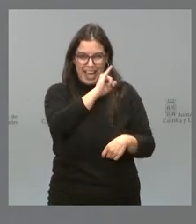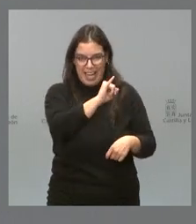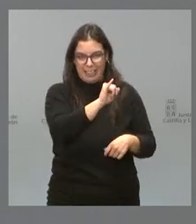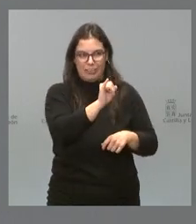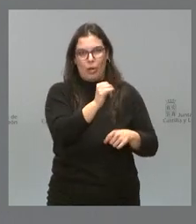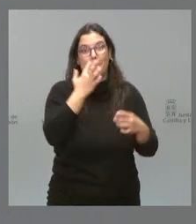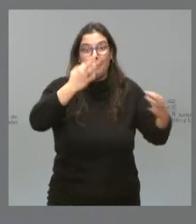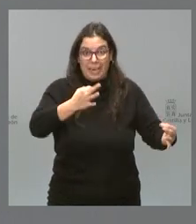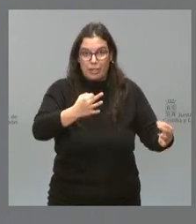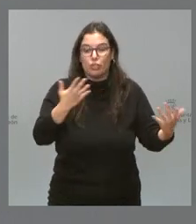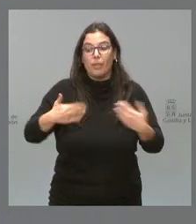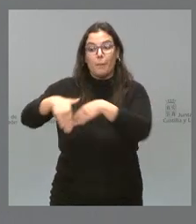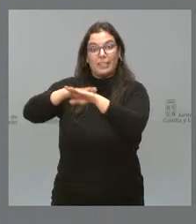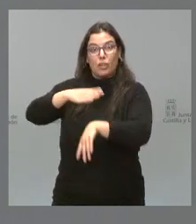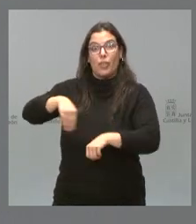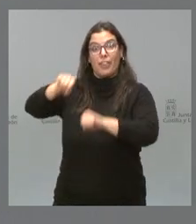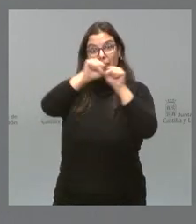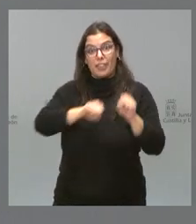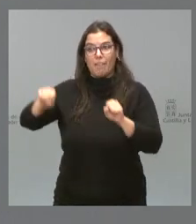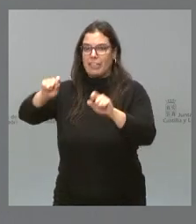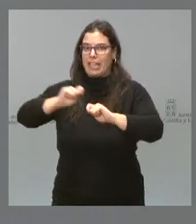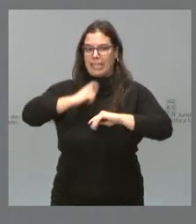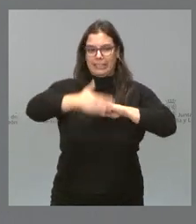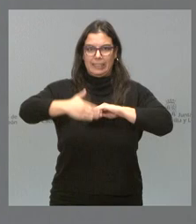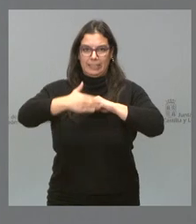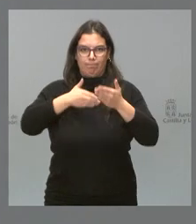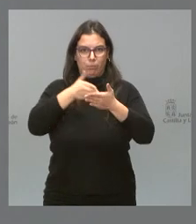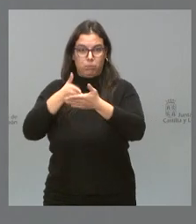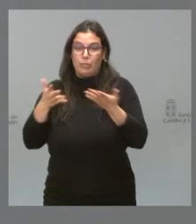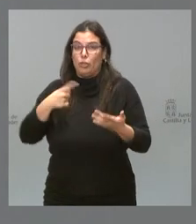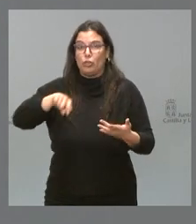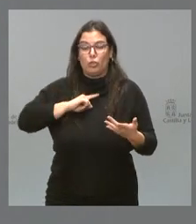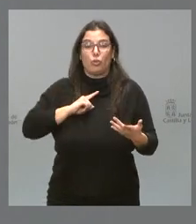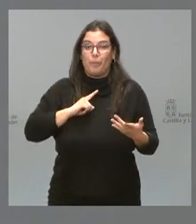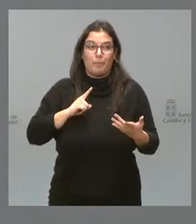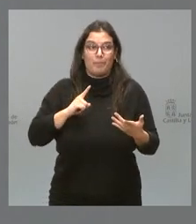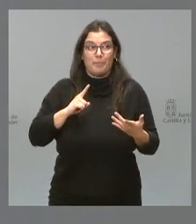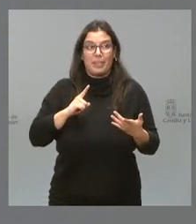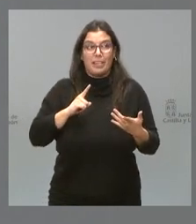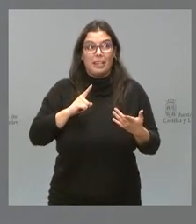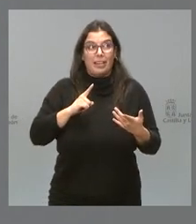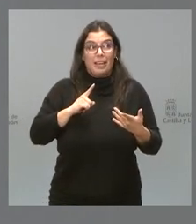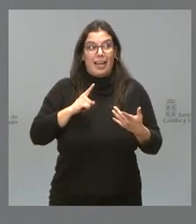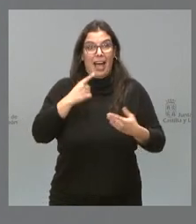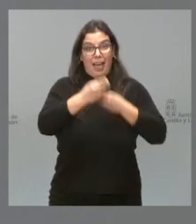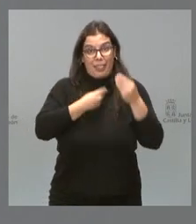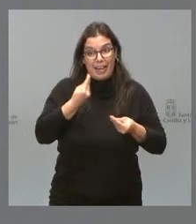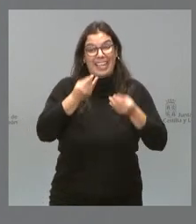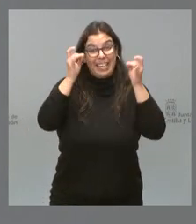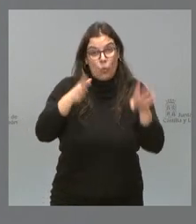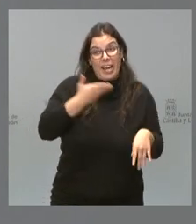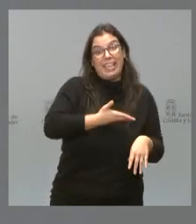se decidió establecer ese tipo de limitaciones y por tanto ahí nuestra actuación No es igual y no es comparable